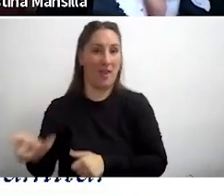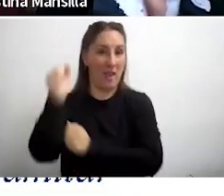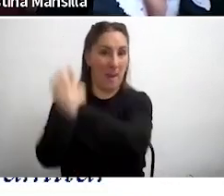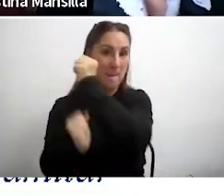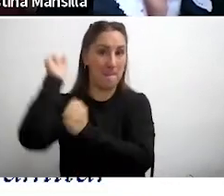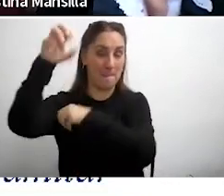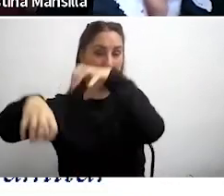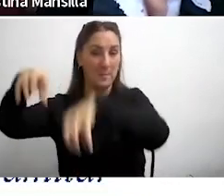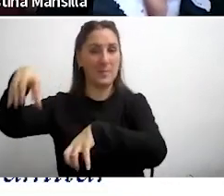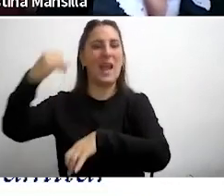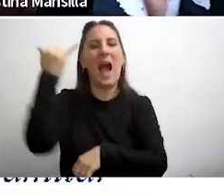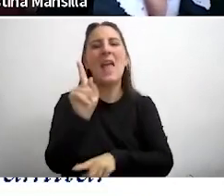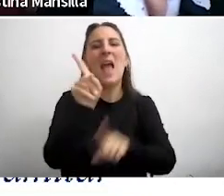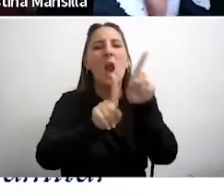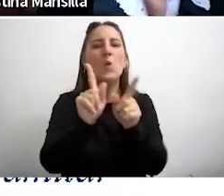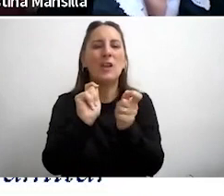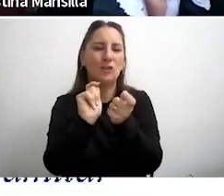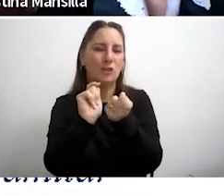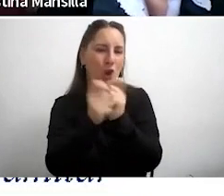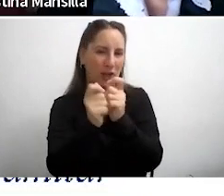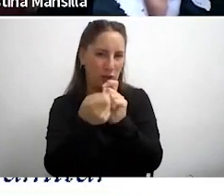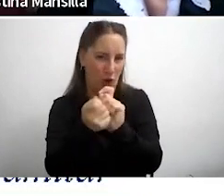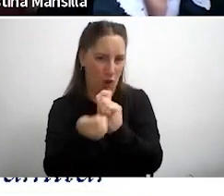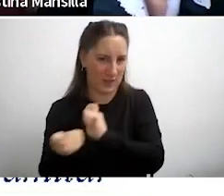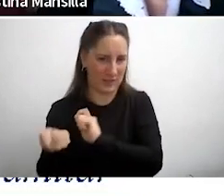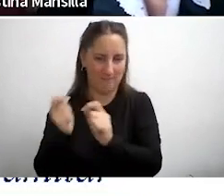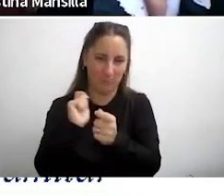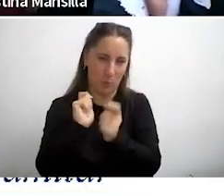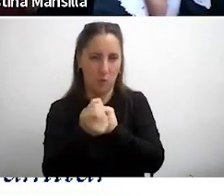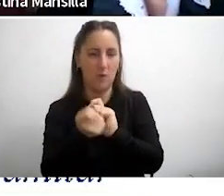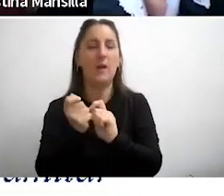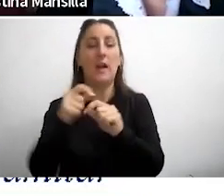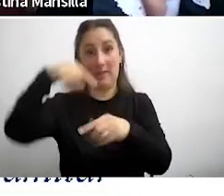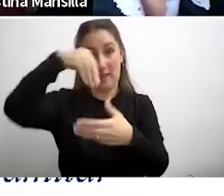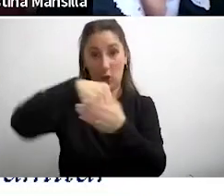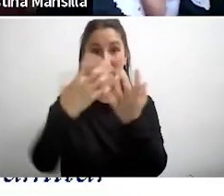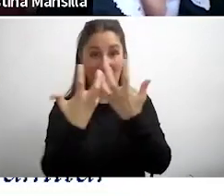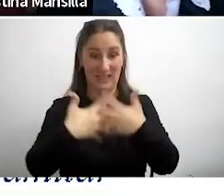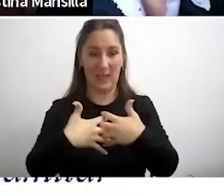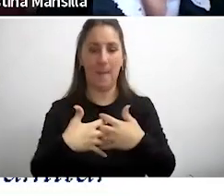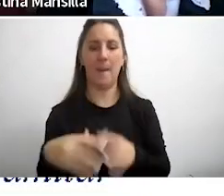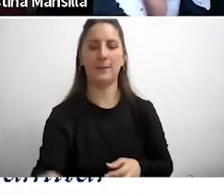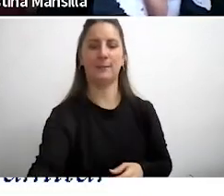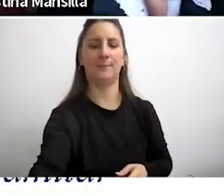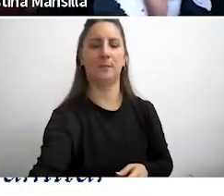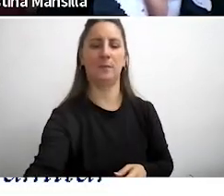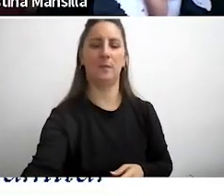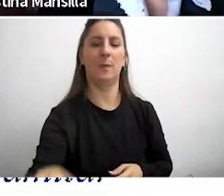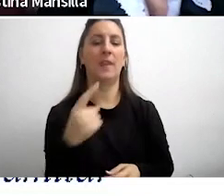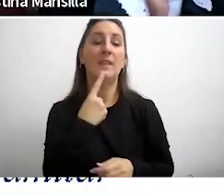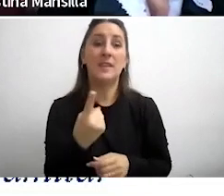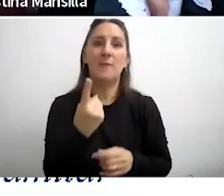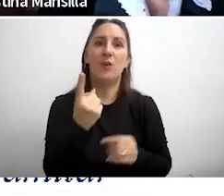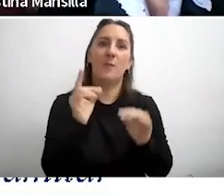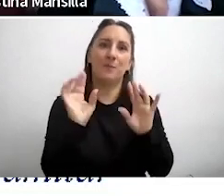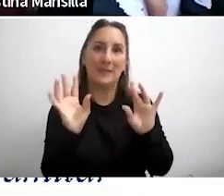introducido algunas correcciones dentro de este sistema, ¿sí?, que dadas las particularidades y la complejidad de lo